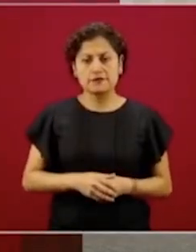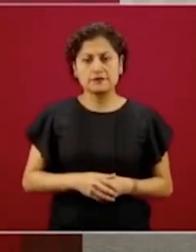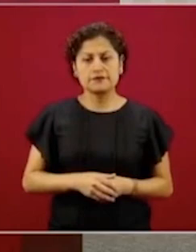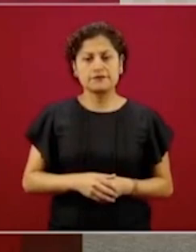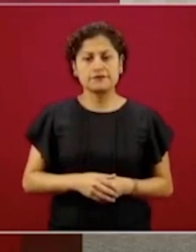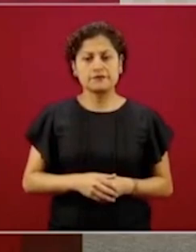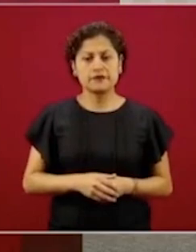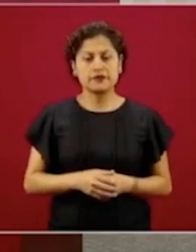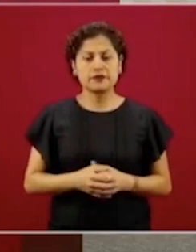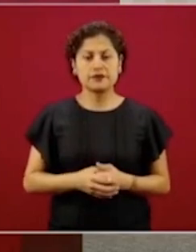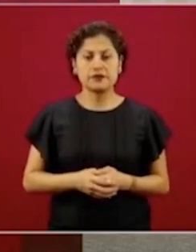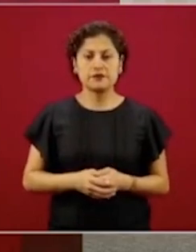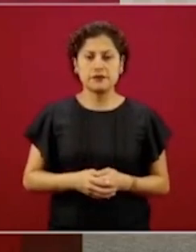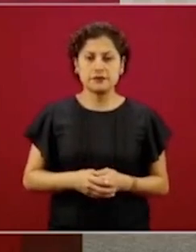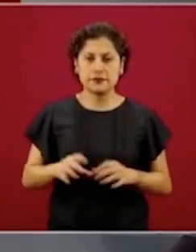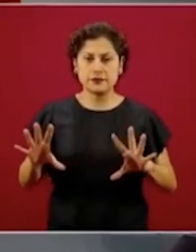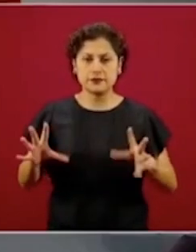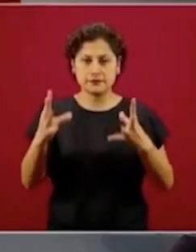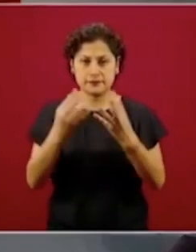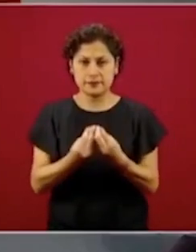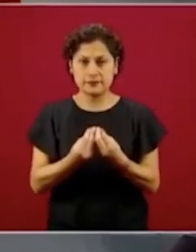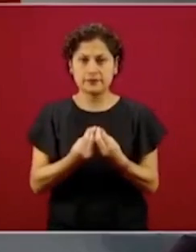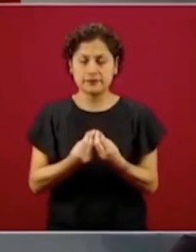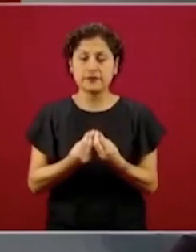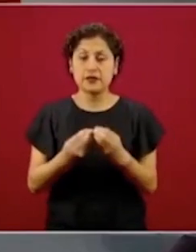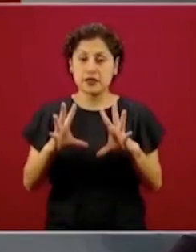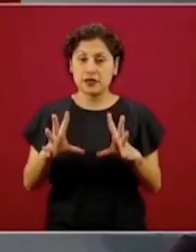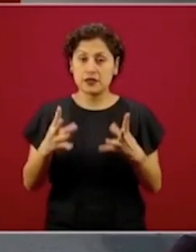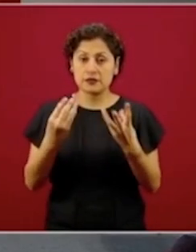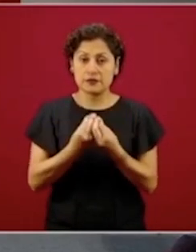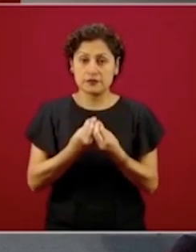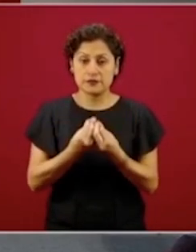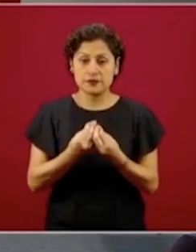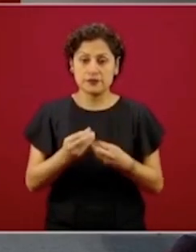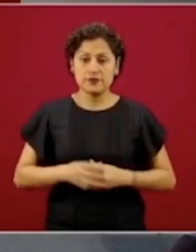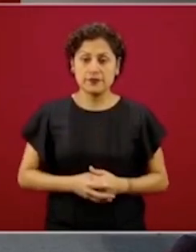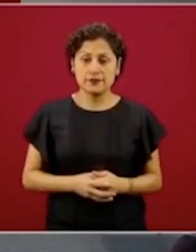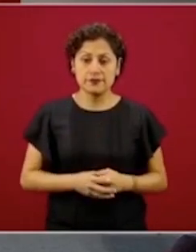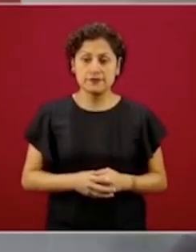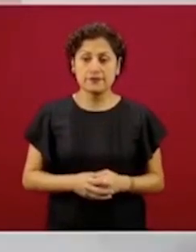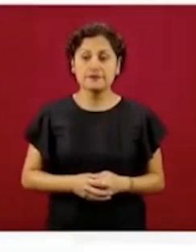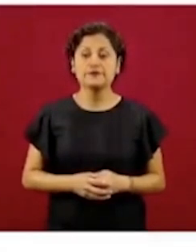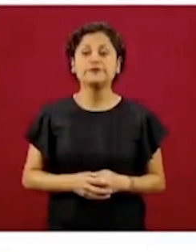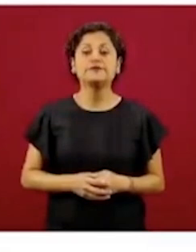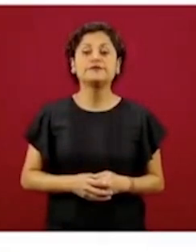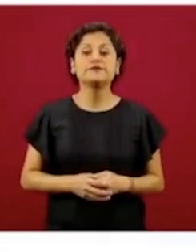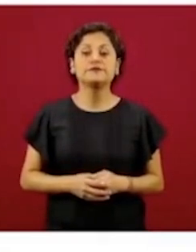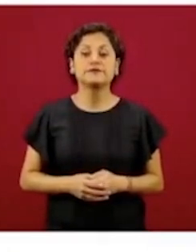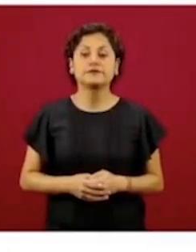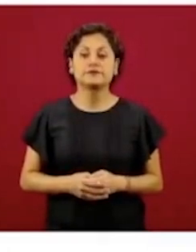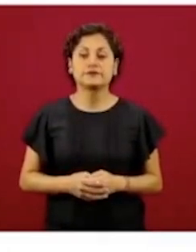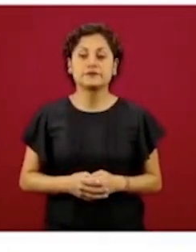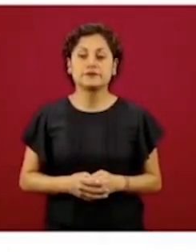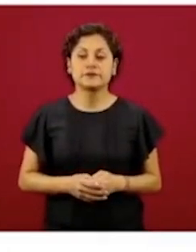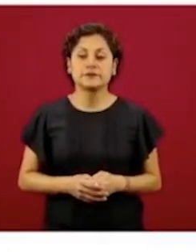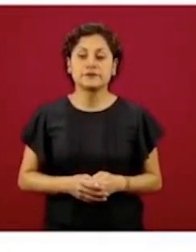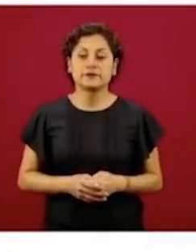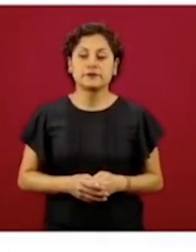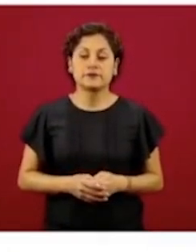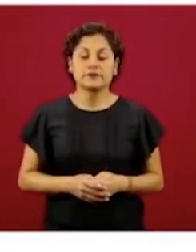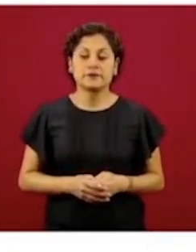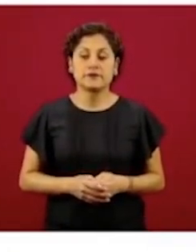a estos créditos. El total de estos que están en el cuadro, pues estamos hablando